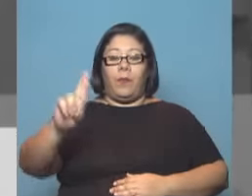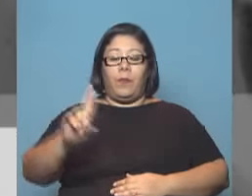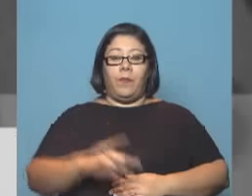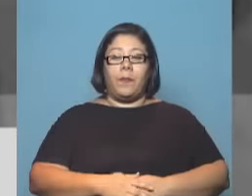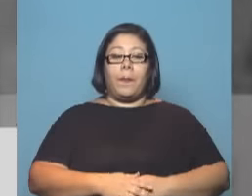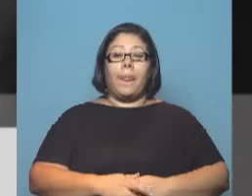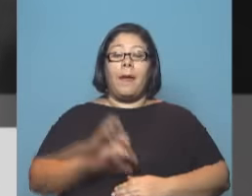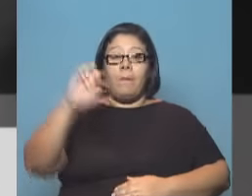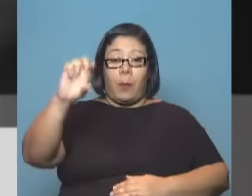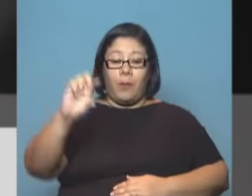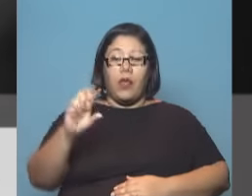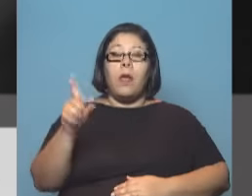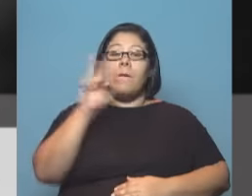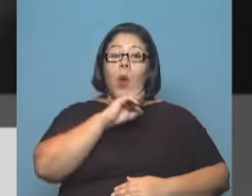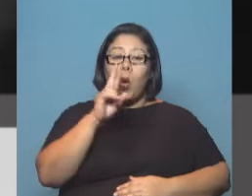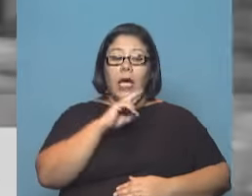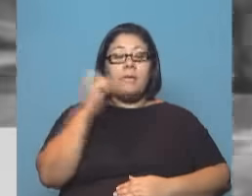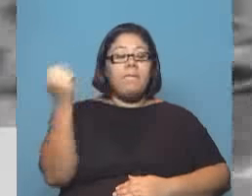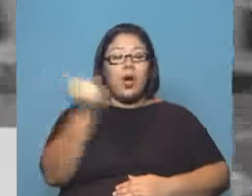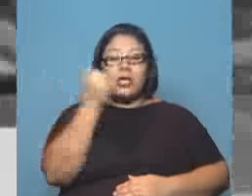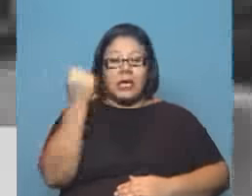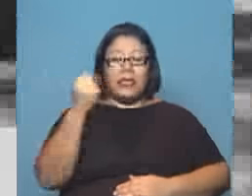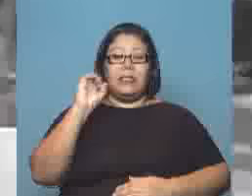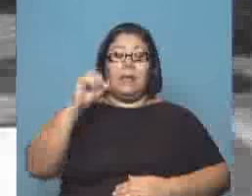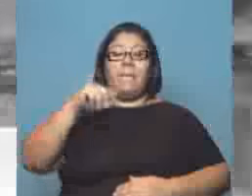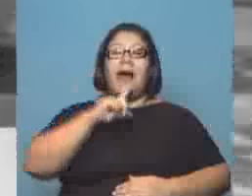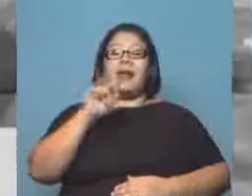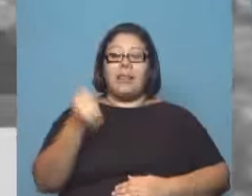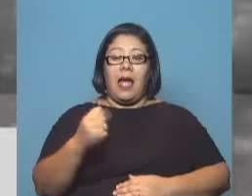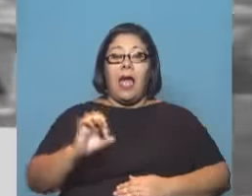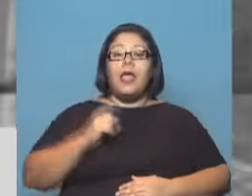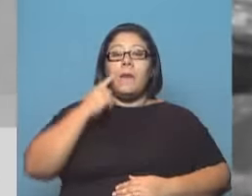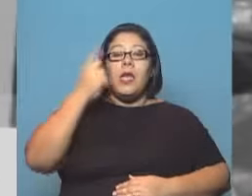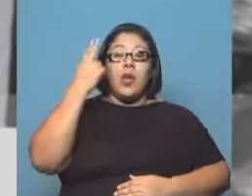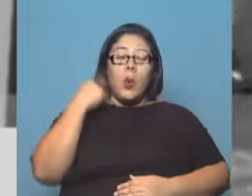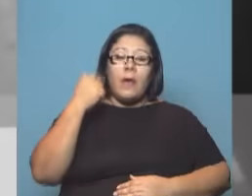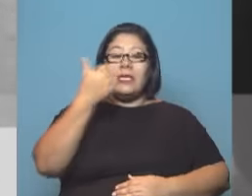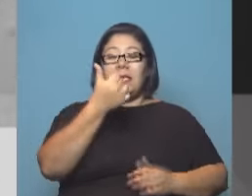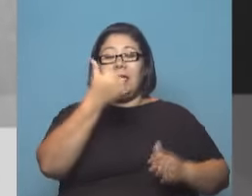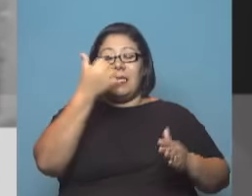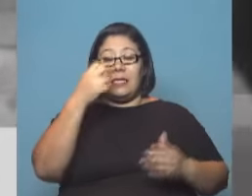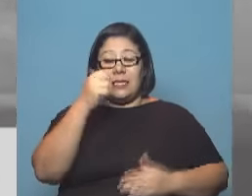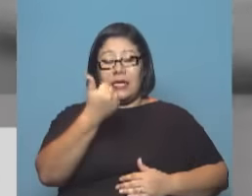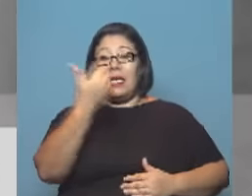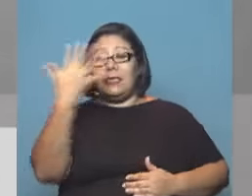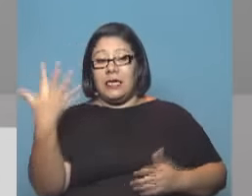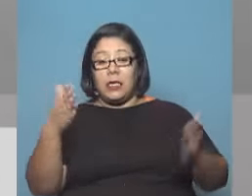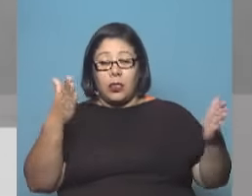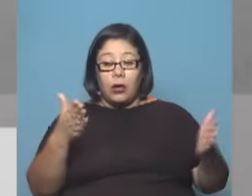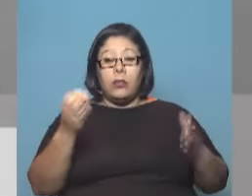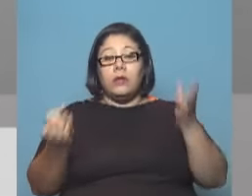Minujín fue una figura clave del Ditela. En 1965, ideó y creó su famosa